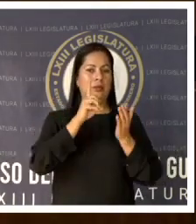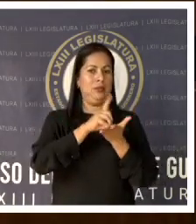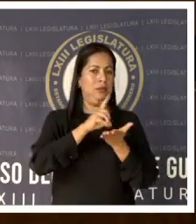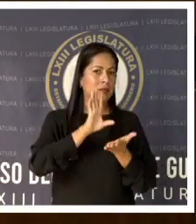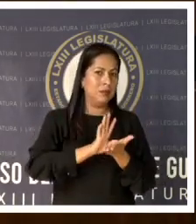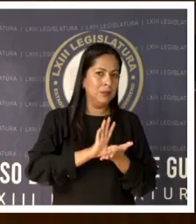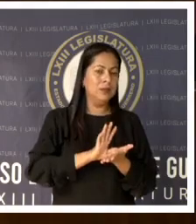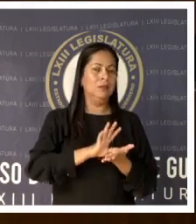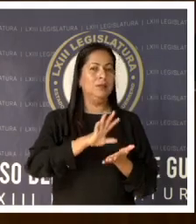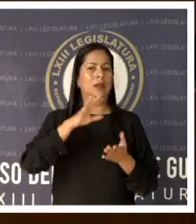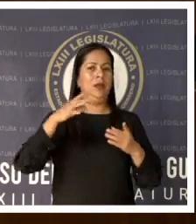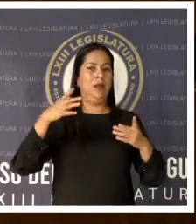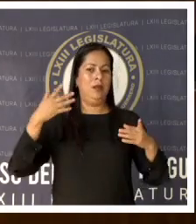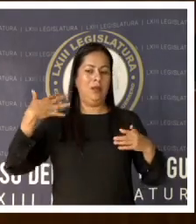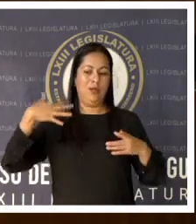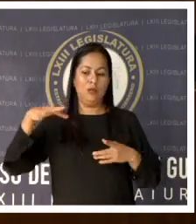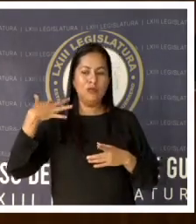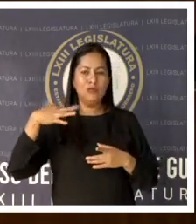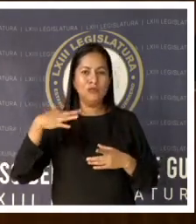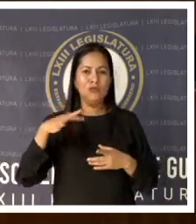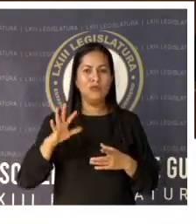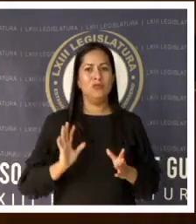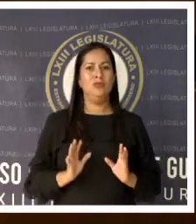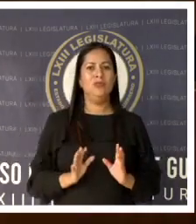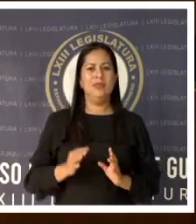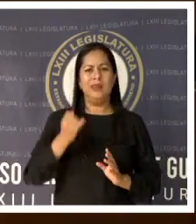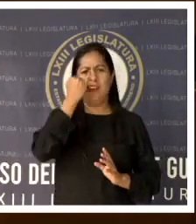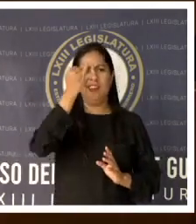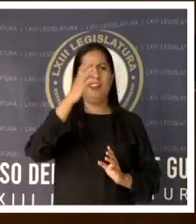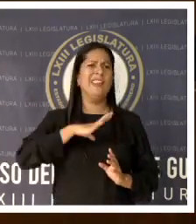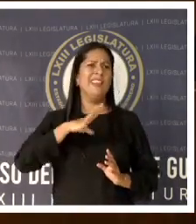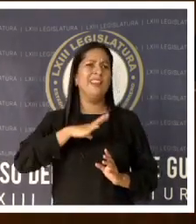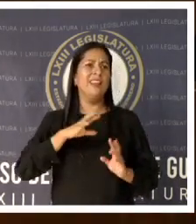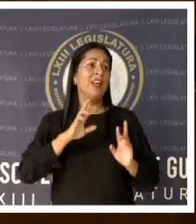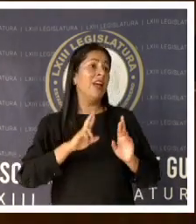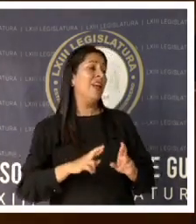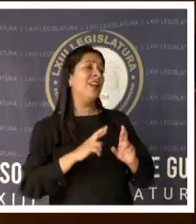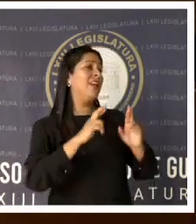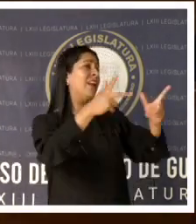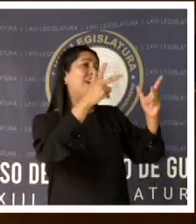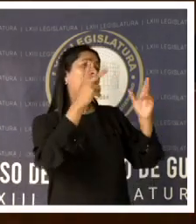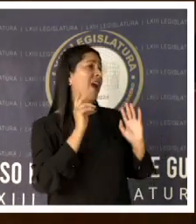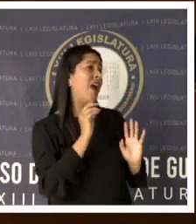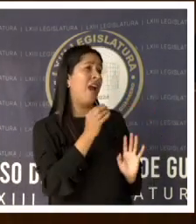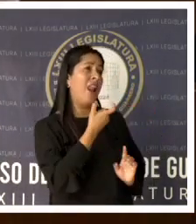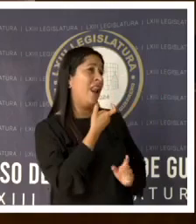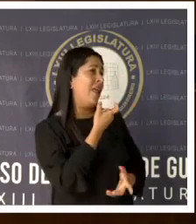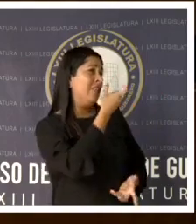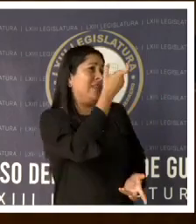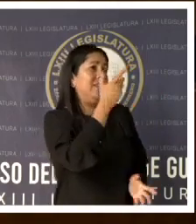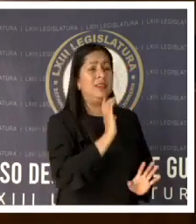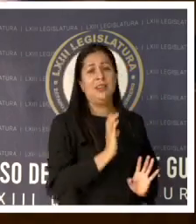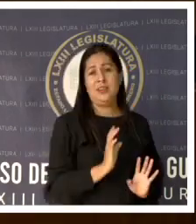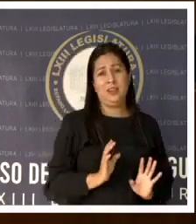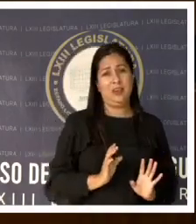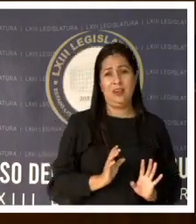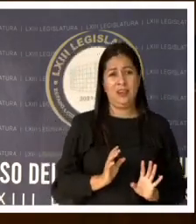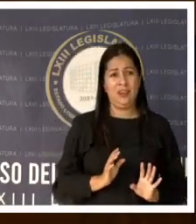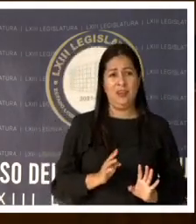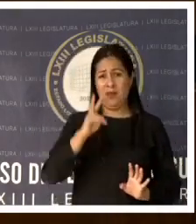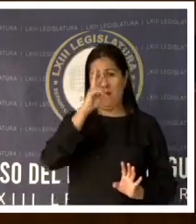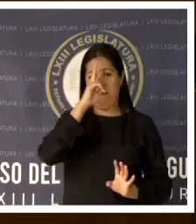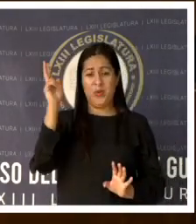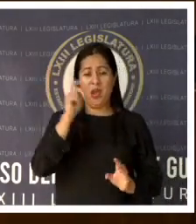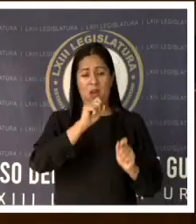para adultos mayores La retórica que traían están regalando el dinero Van a quebrar las arcas del país